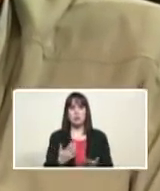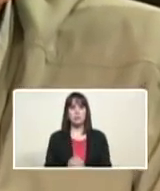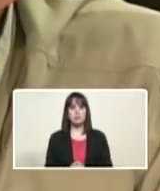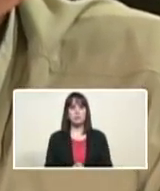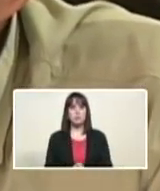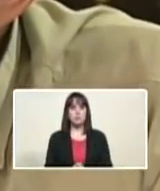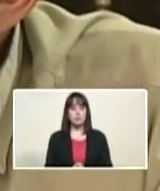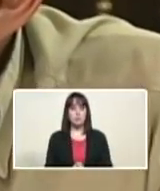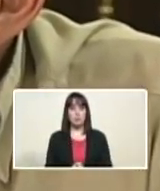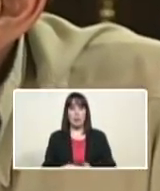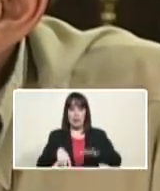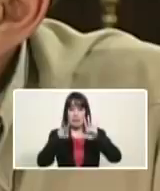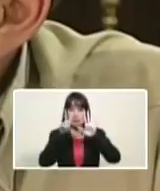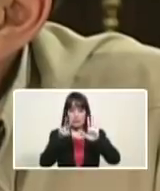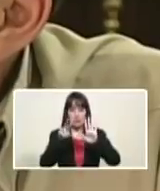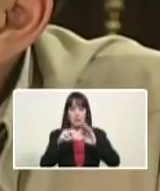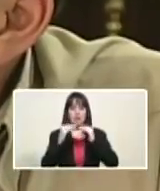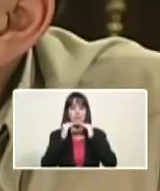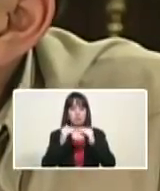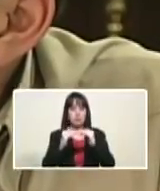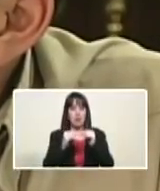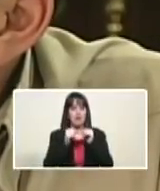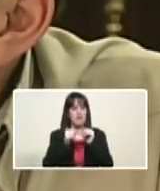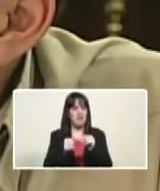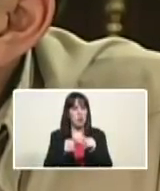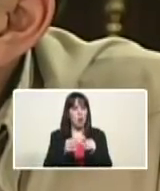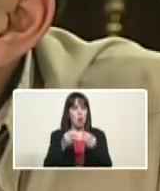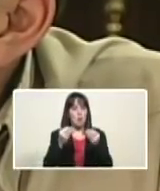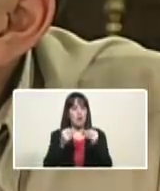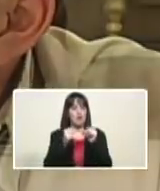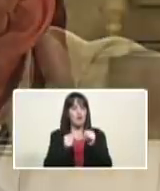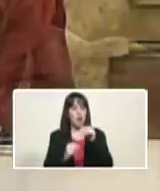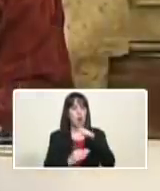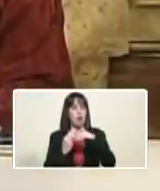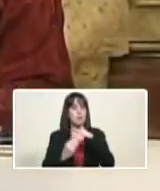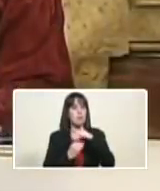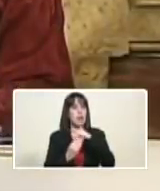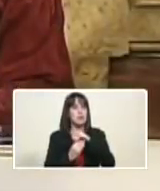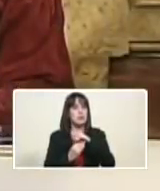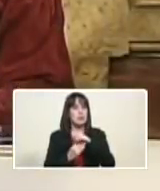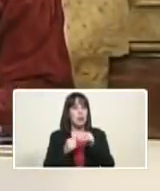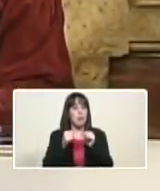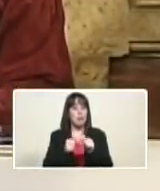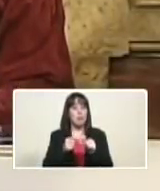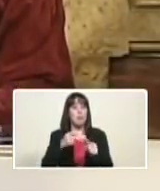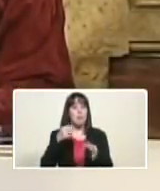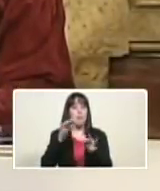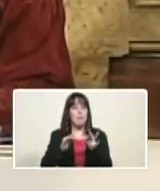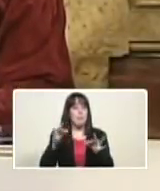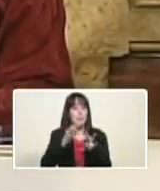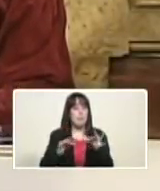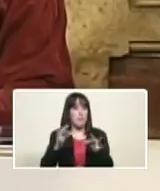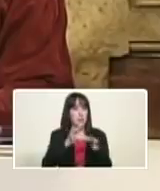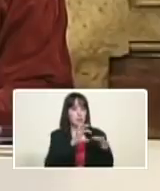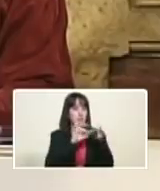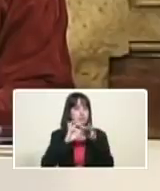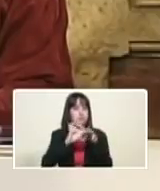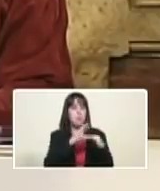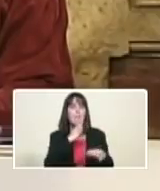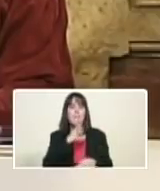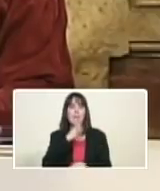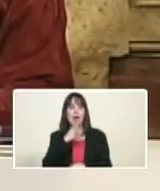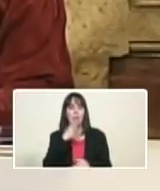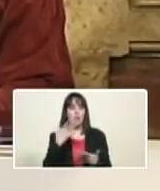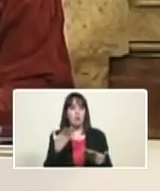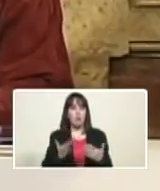Por eso la séptima línea es la consolidación del Petro. Como criptomoneda venezolana, como unidad de cuenta